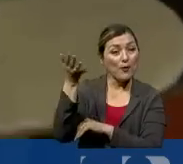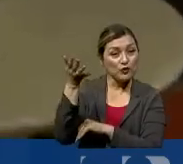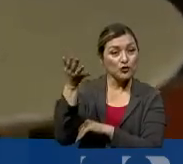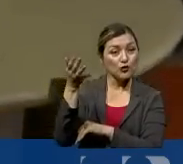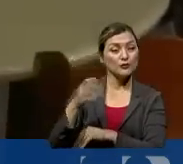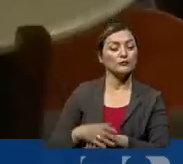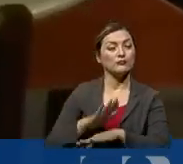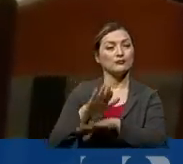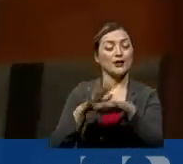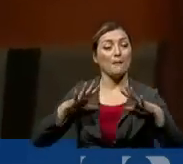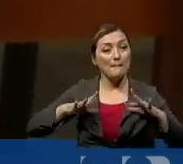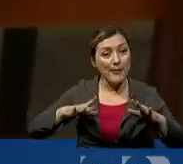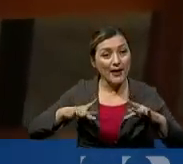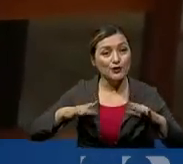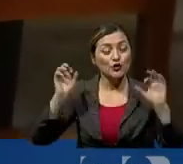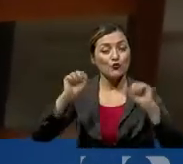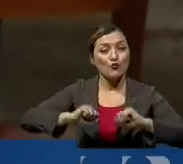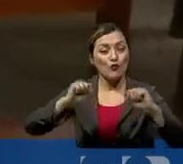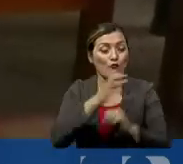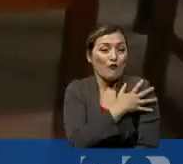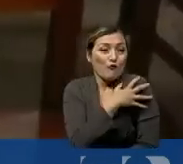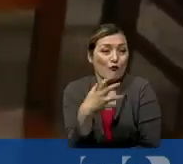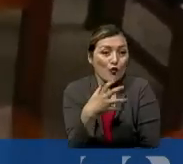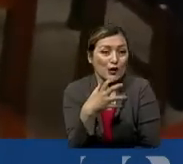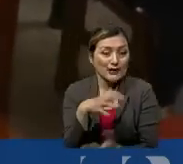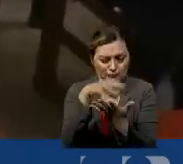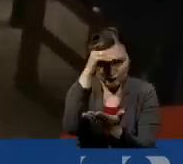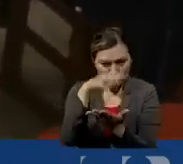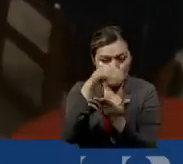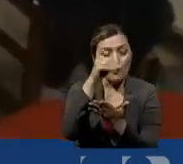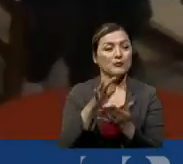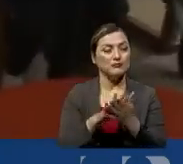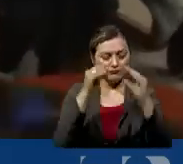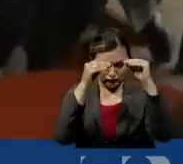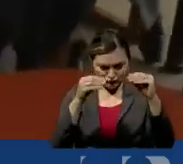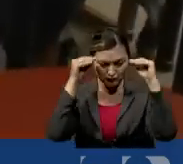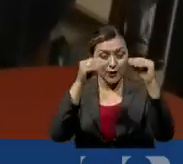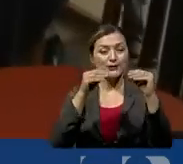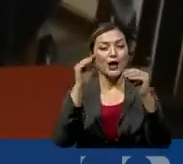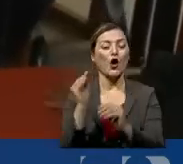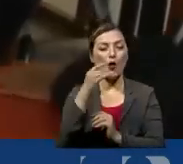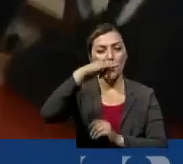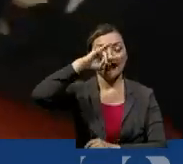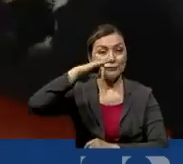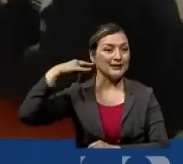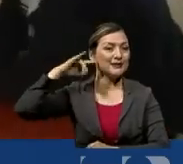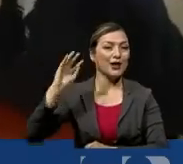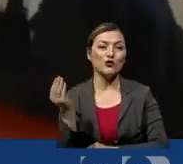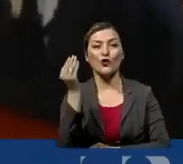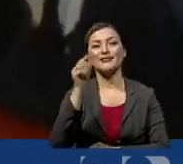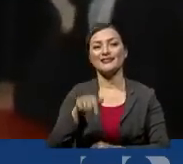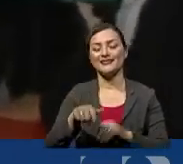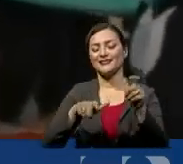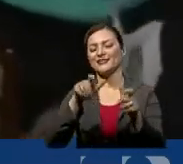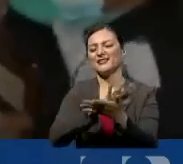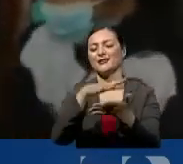de vacaciones para que puedan fortalecer sus conocimientos y entregarlos a nuestros jóvenes, niñas y niños que estudian en las